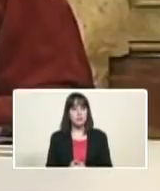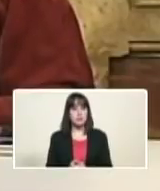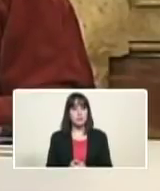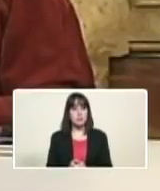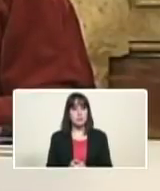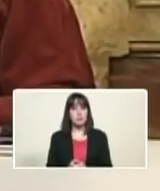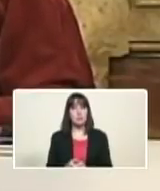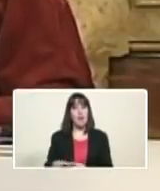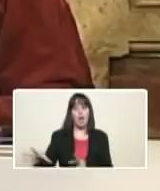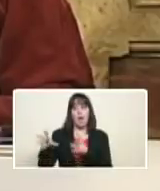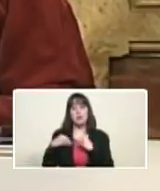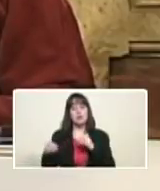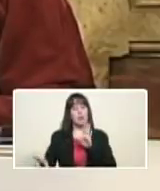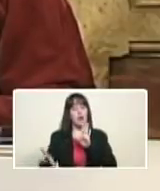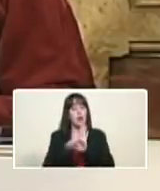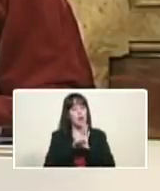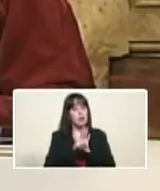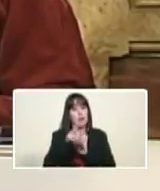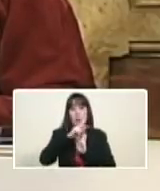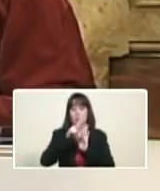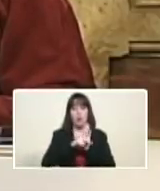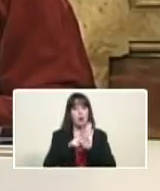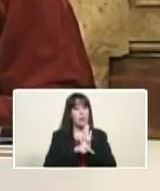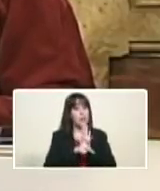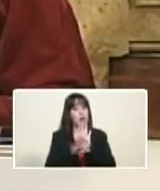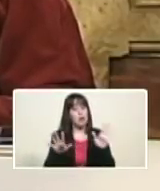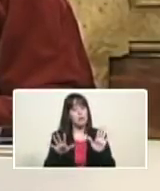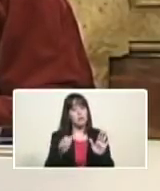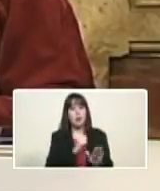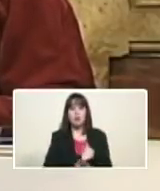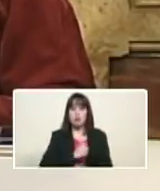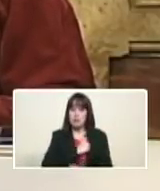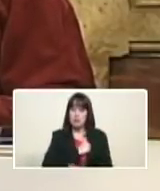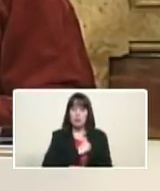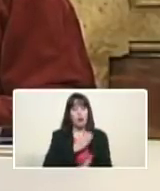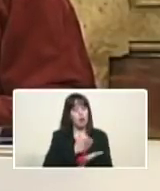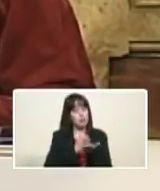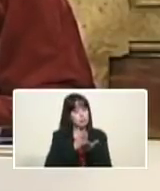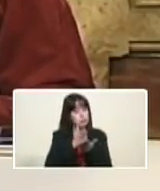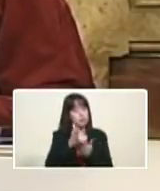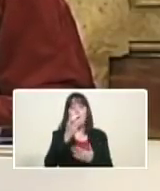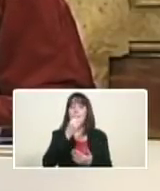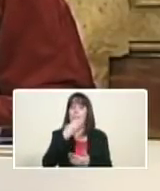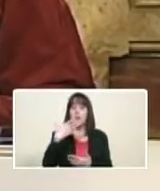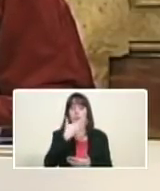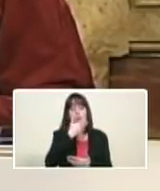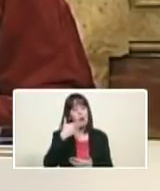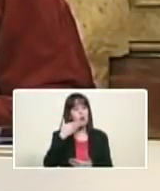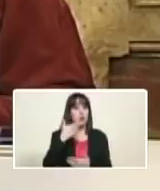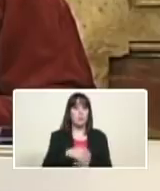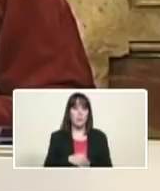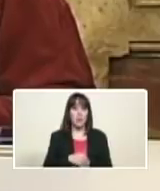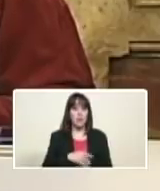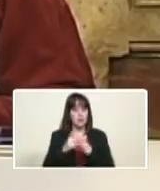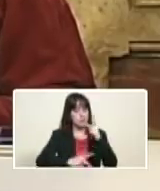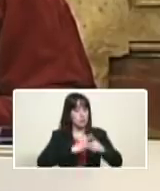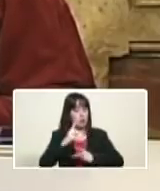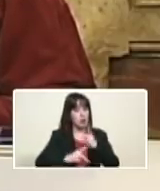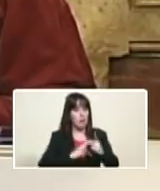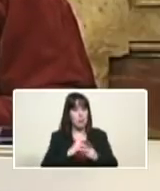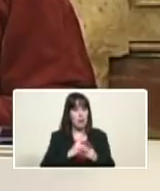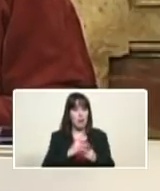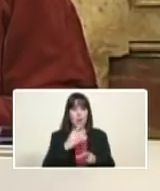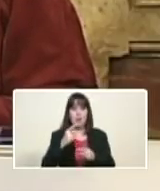acaten la ley, acaten el programa y todo irá bien. Porque el programa de recuperación económica va por las